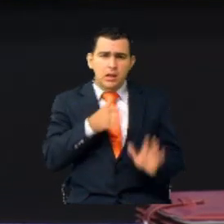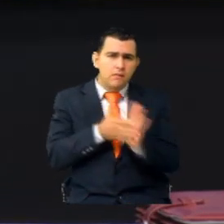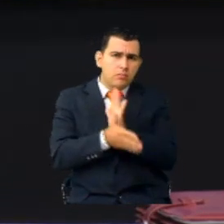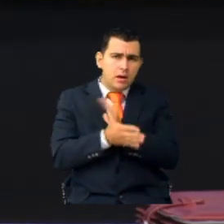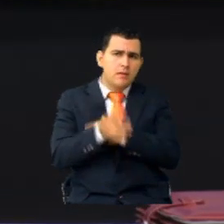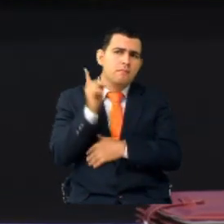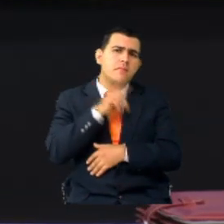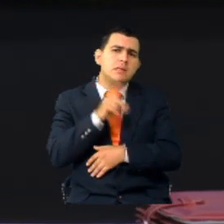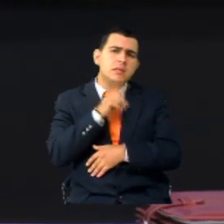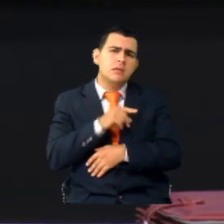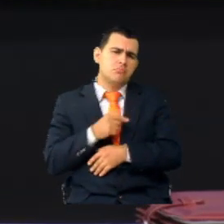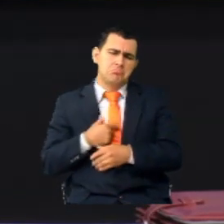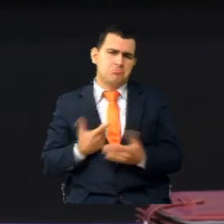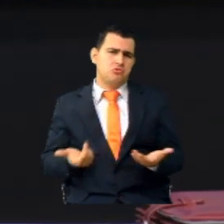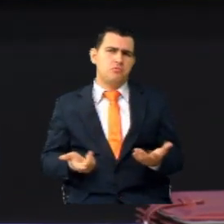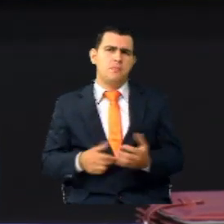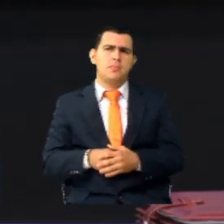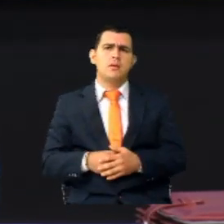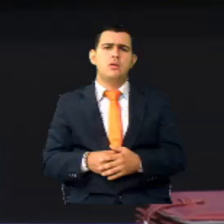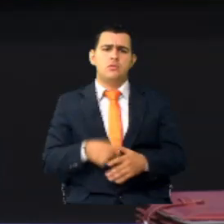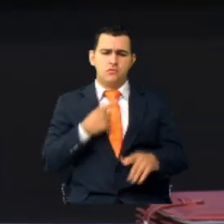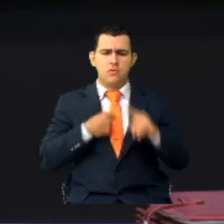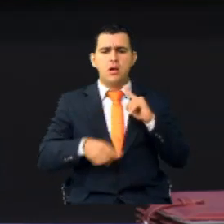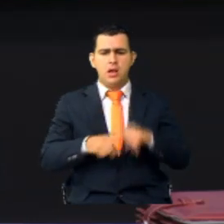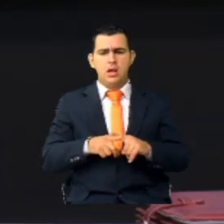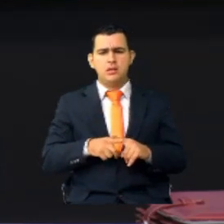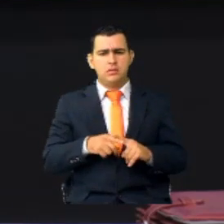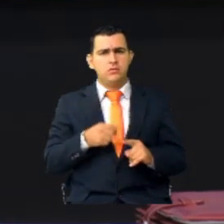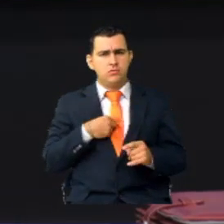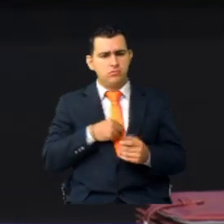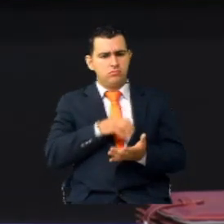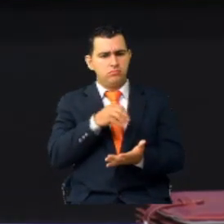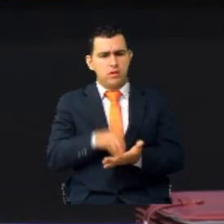saben que he sido muy claro en mis posiciones. Cada vez que